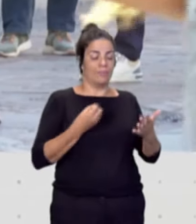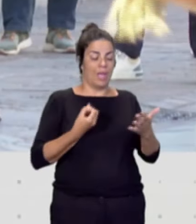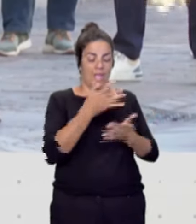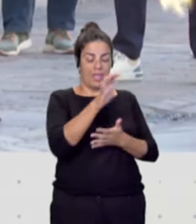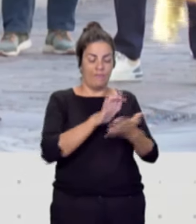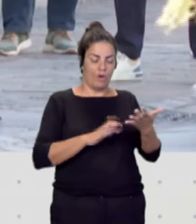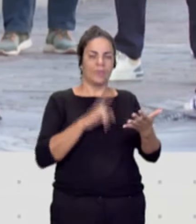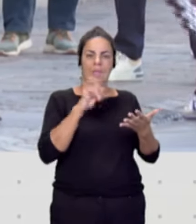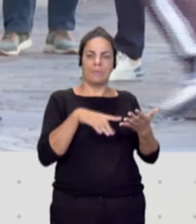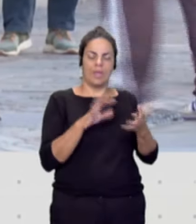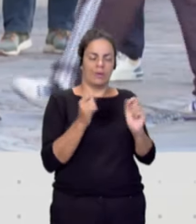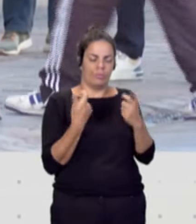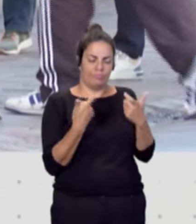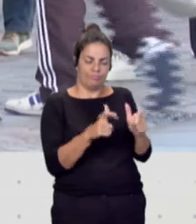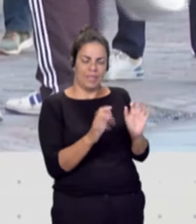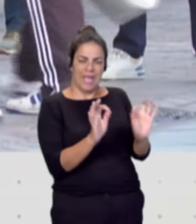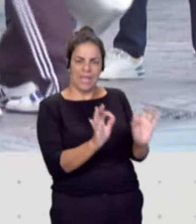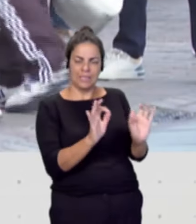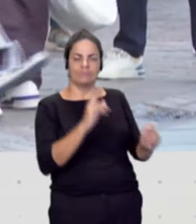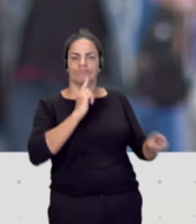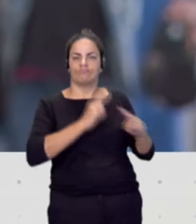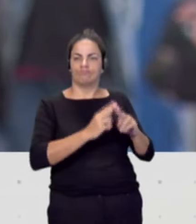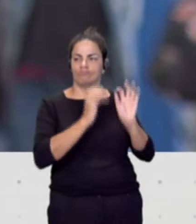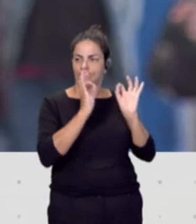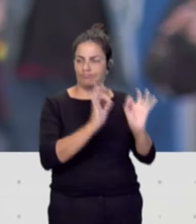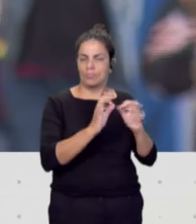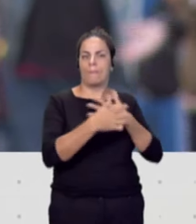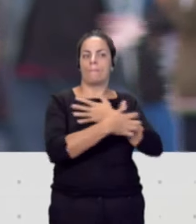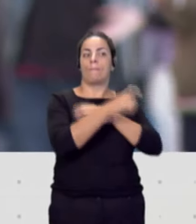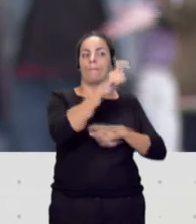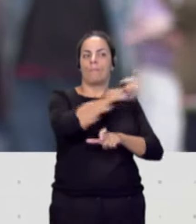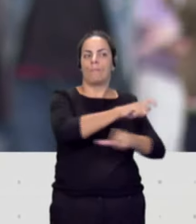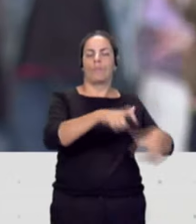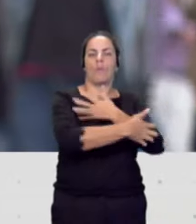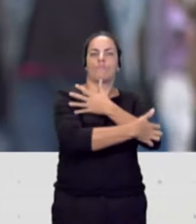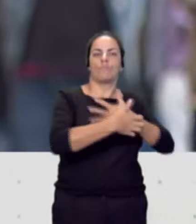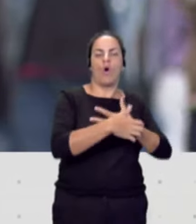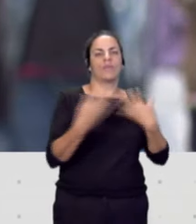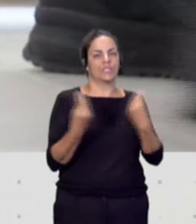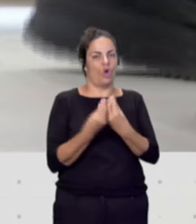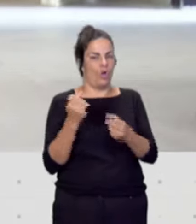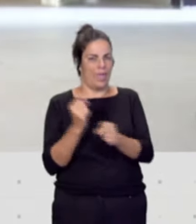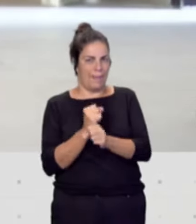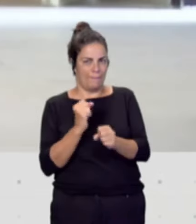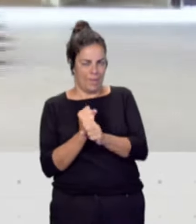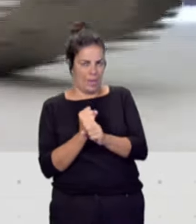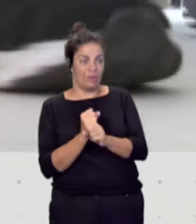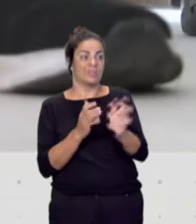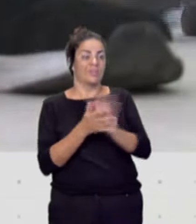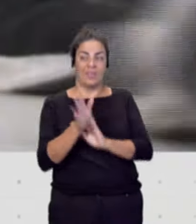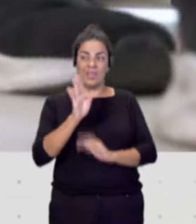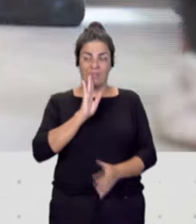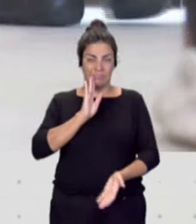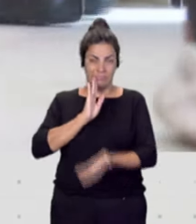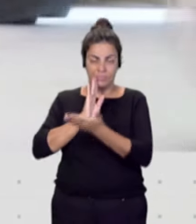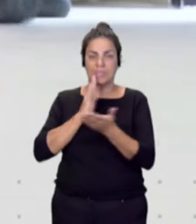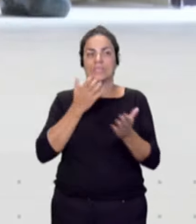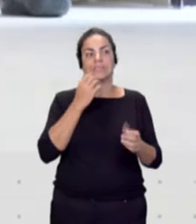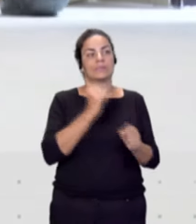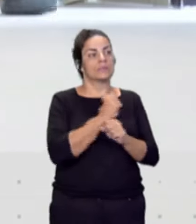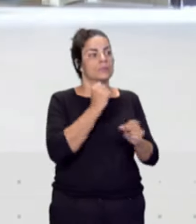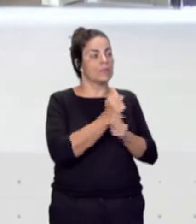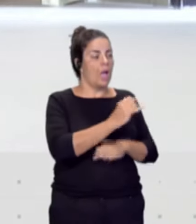capítulo específico que lo hemos denominado así, pobres con empleo. Tener un trabajo, como bien dice, no siempre significa